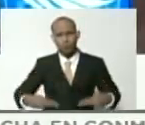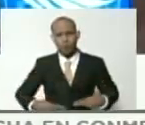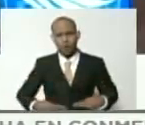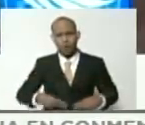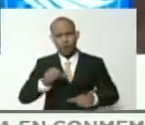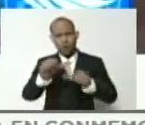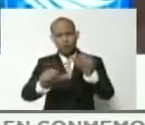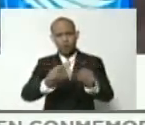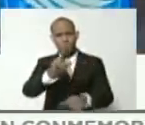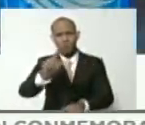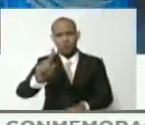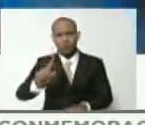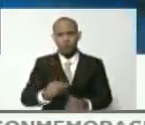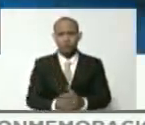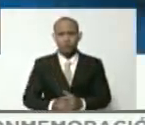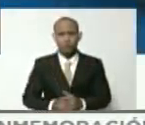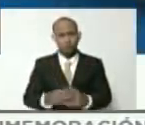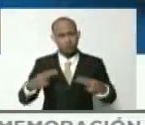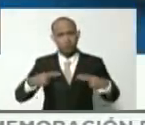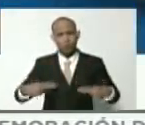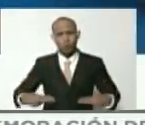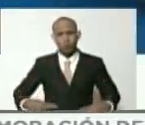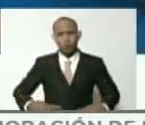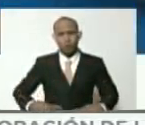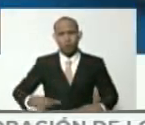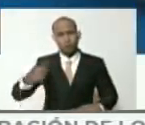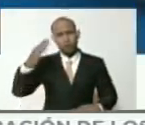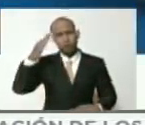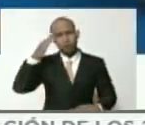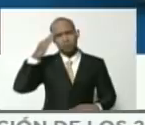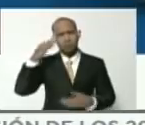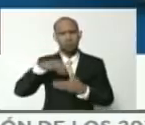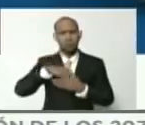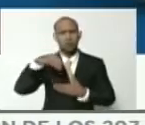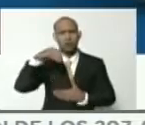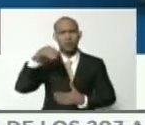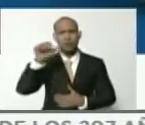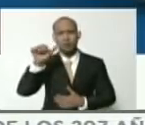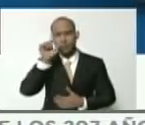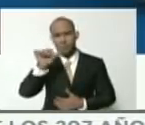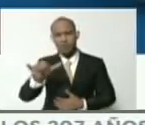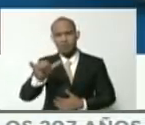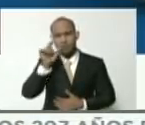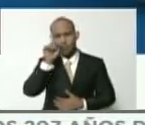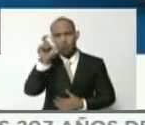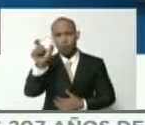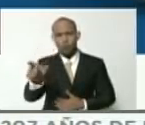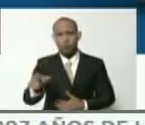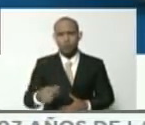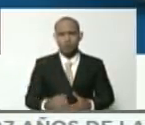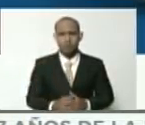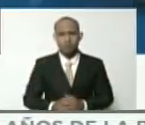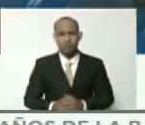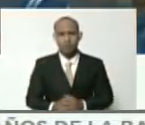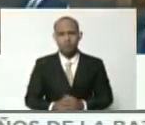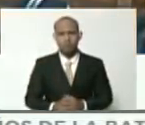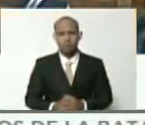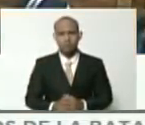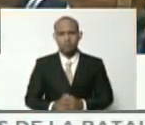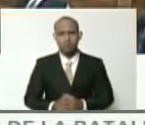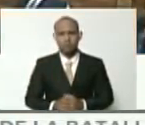es la humanidad de ese espíritu de Artigas, de ese espíritu de Ho Chi Minh, de ese espíritu, de ese gigante que está ahí,